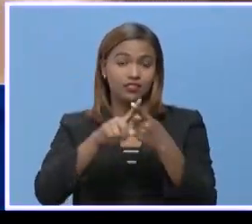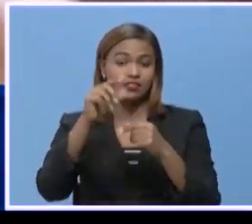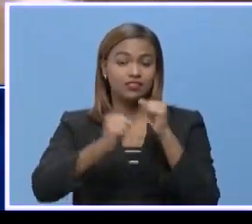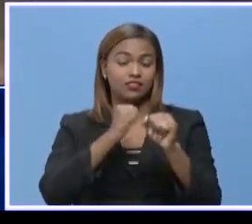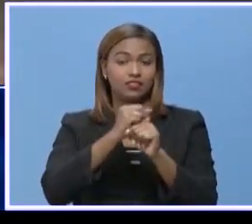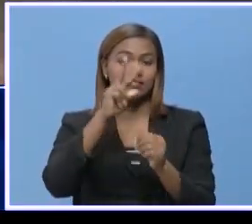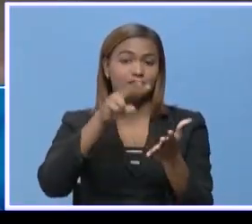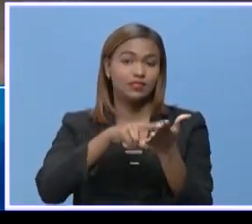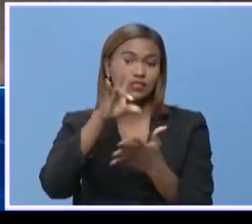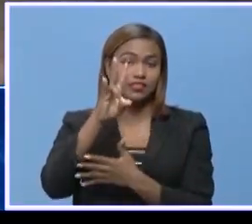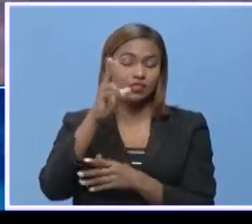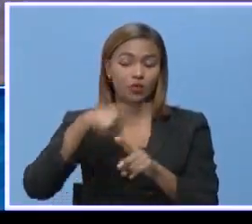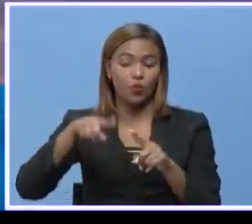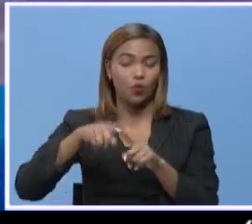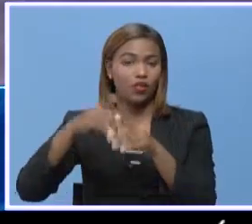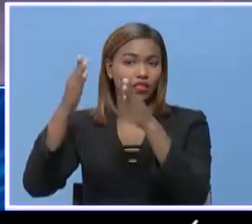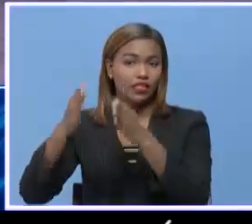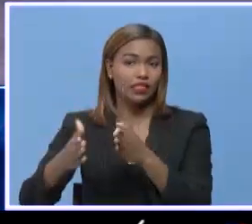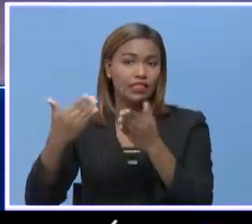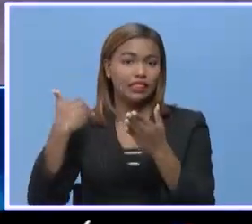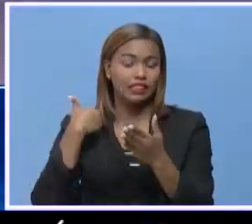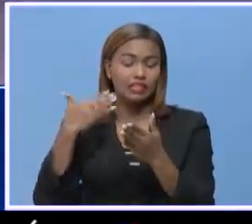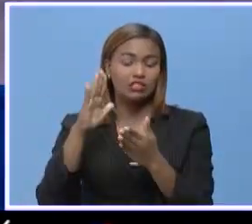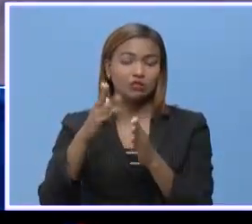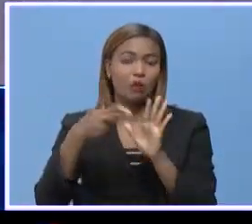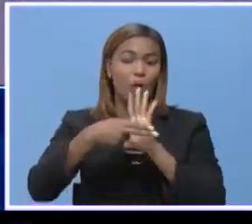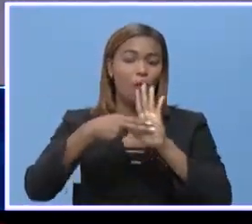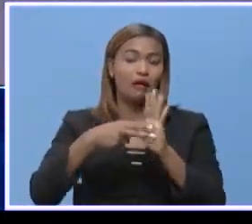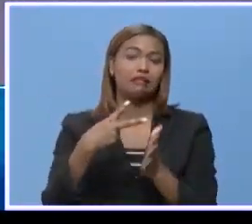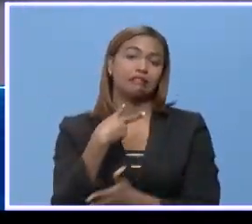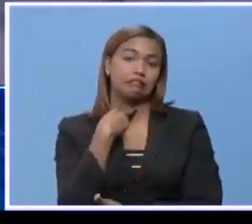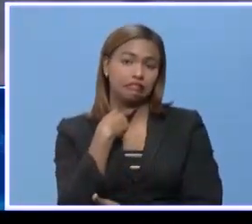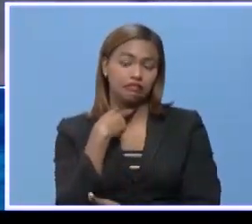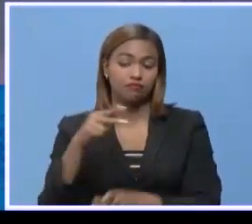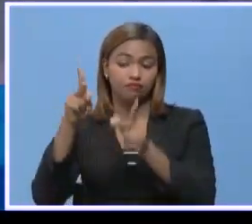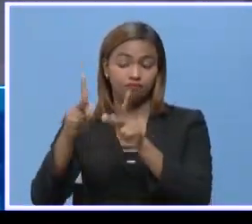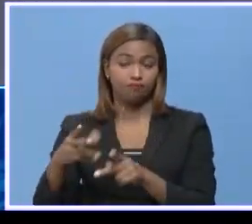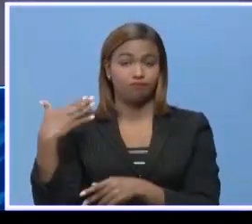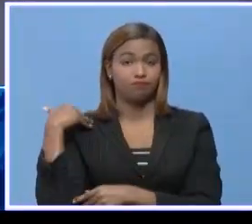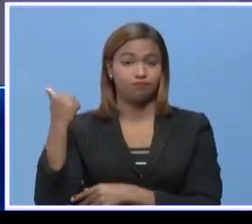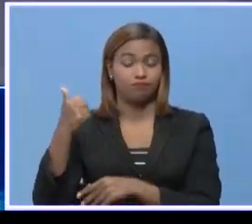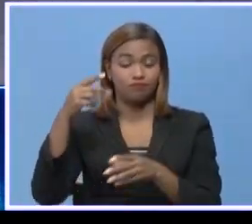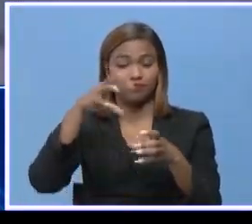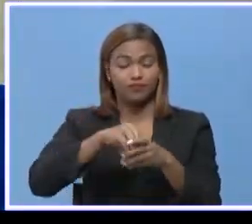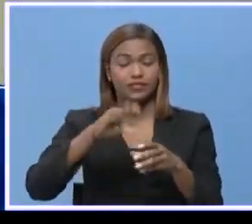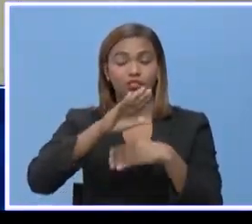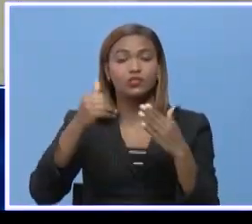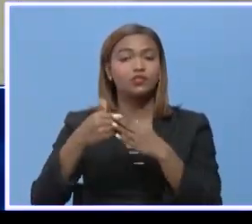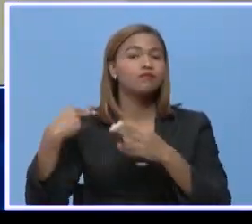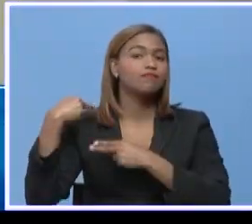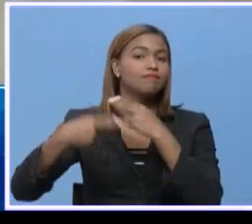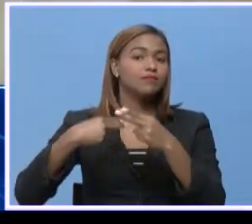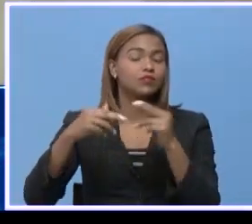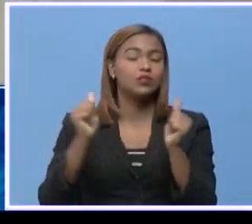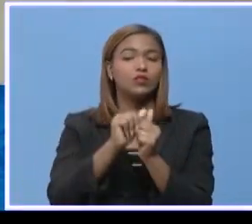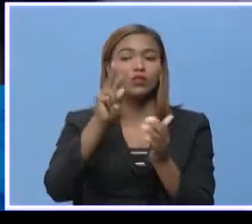2007, cuando Barry Bonds quebró su marca. El martillo es líder de impulsadas de toda la historia,